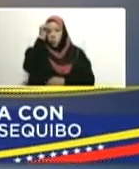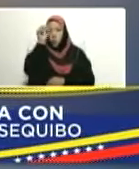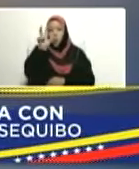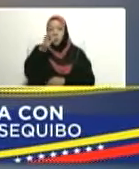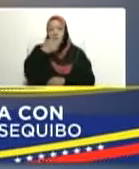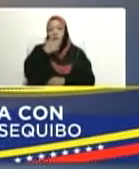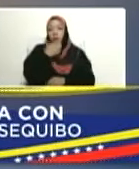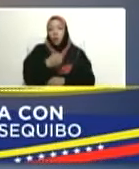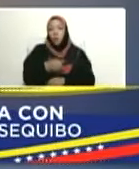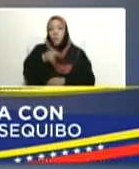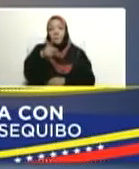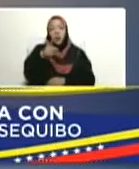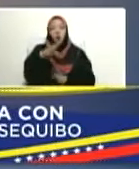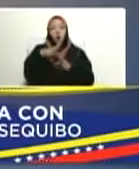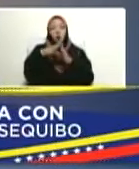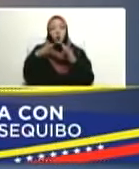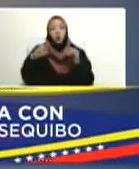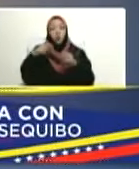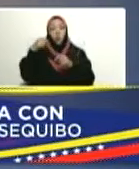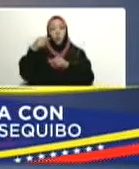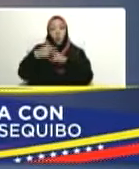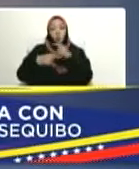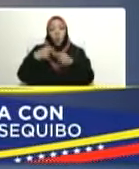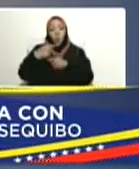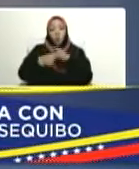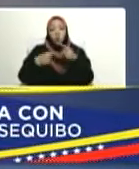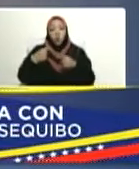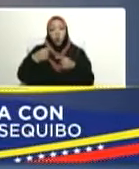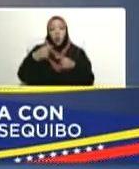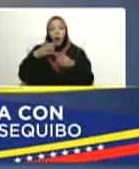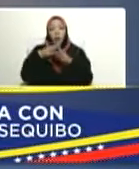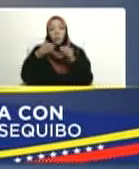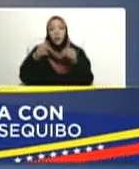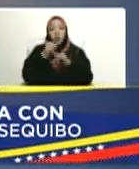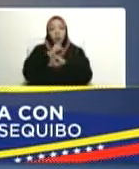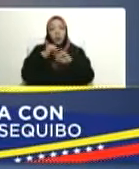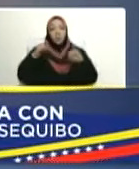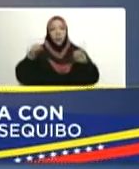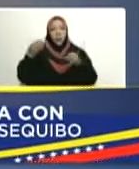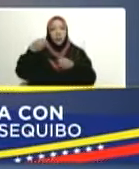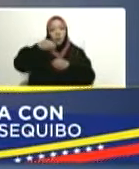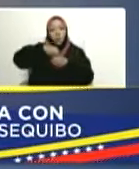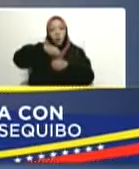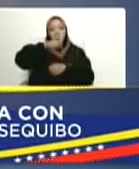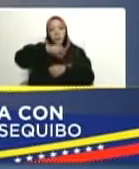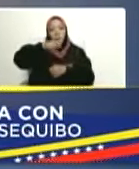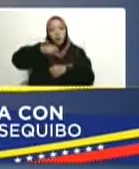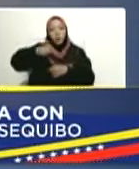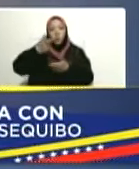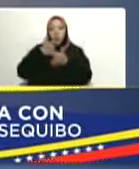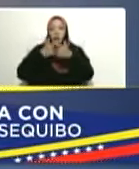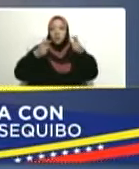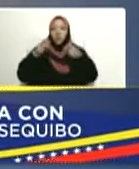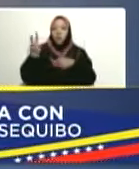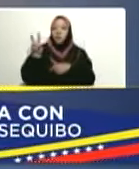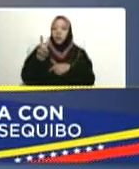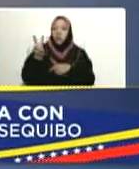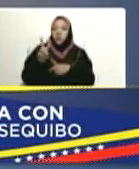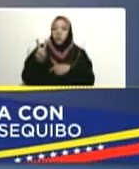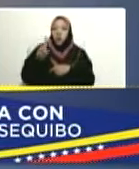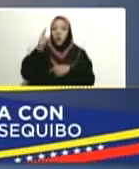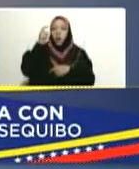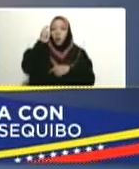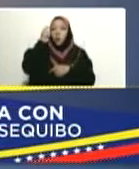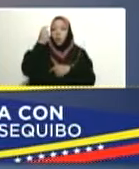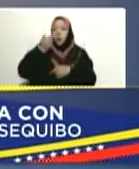reivindicamos todas las generaciones que han luchado por la independencia y la integridad territorial de Venezuela. Es un día que